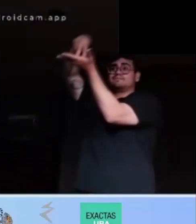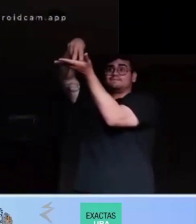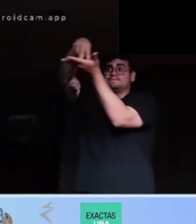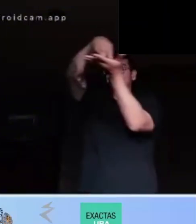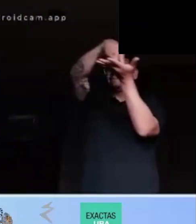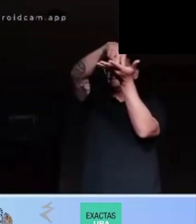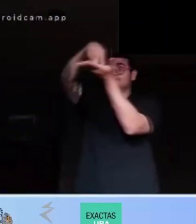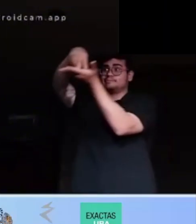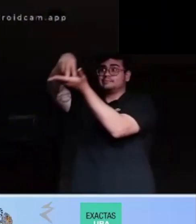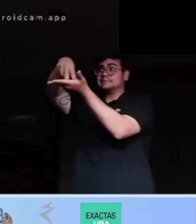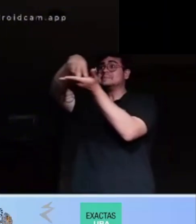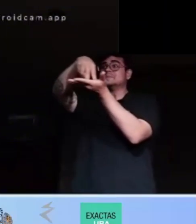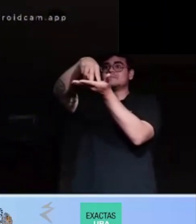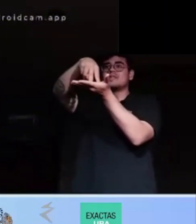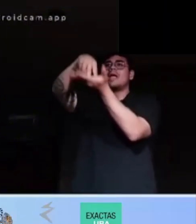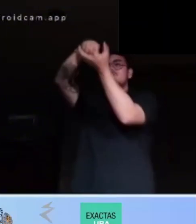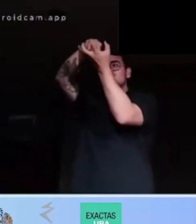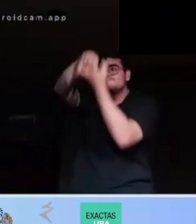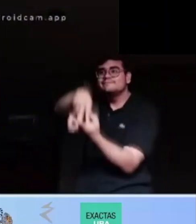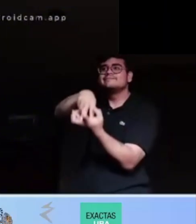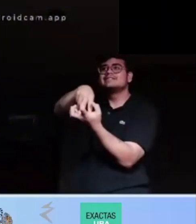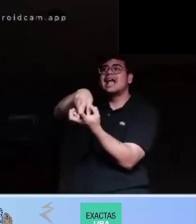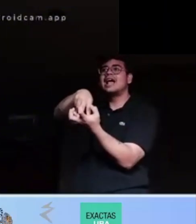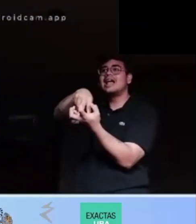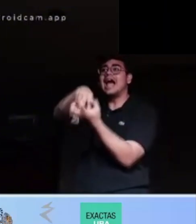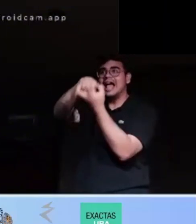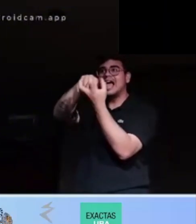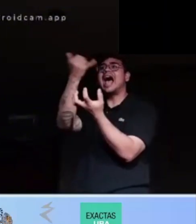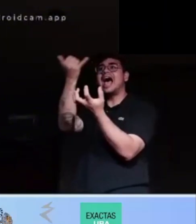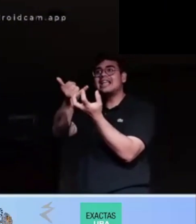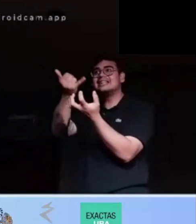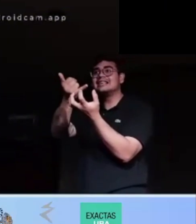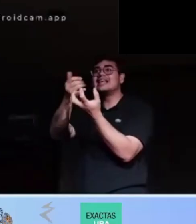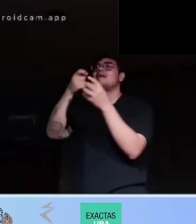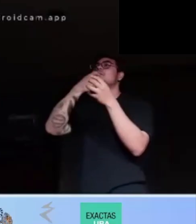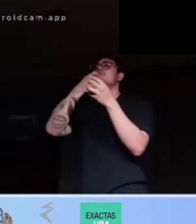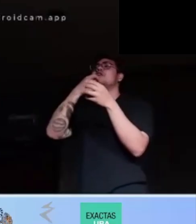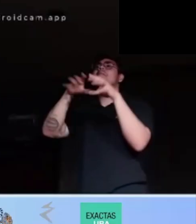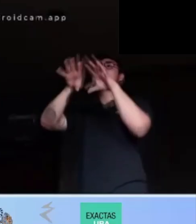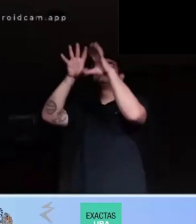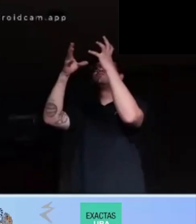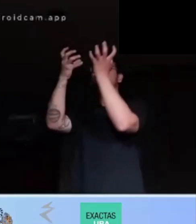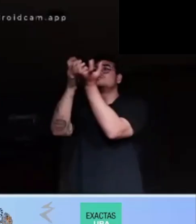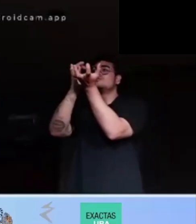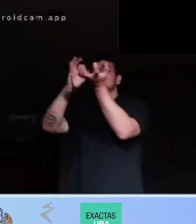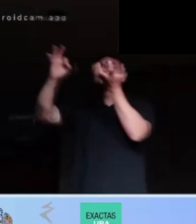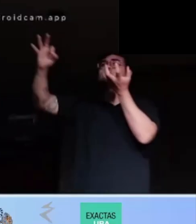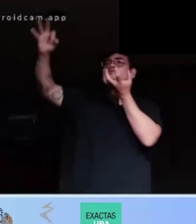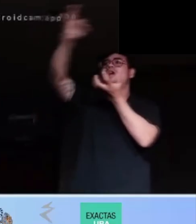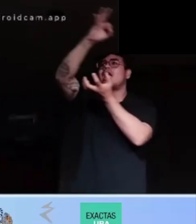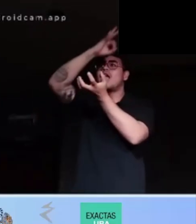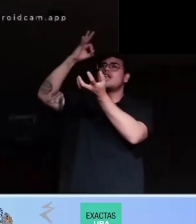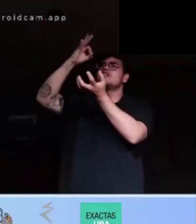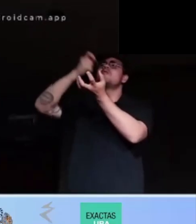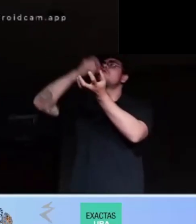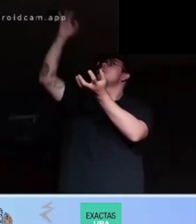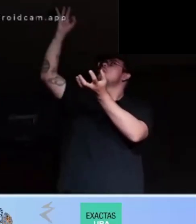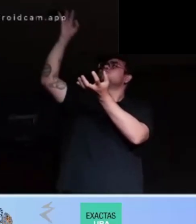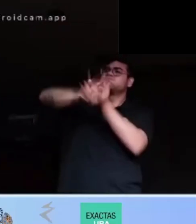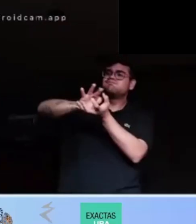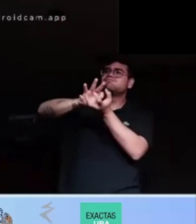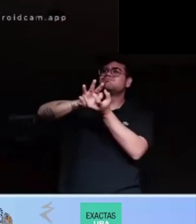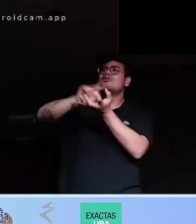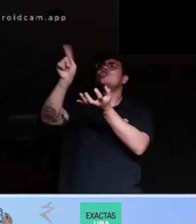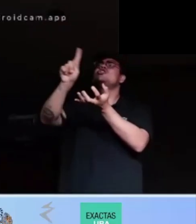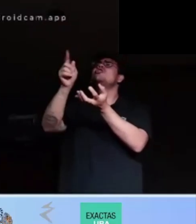luna gira alrededor de la Tierra y pertenece a nuestra vida cotidiana desde que nacemos. Ahora preguntarnos por qué la luna no se nos cae encima, o por qué todo lo que